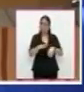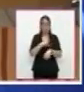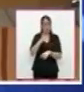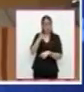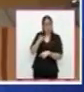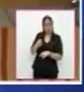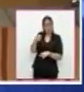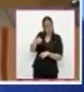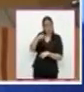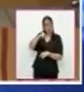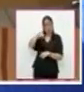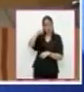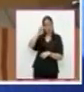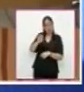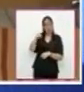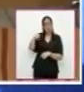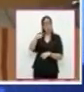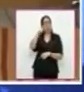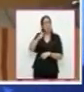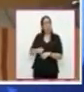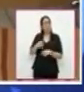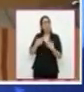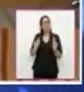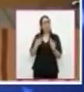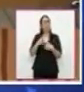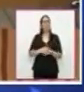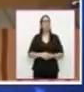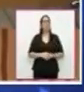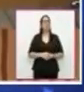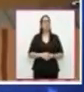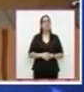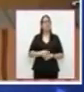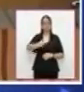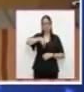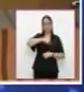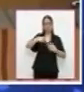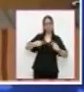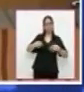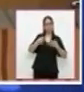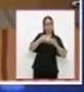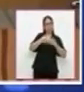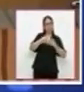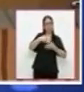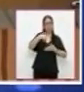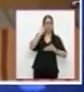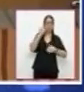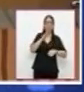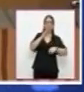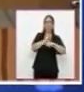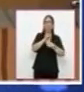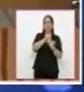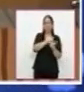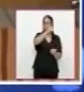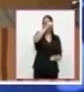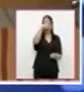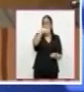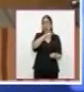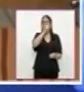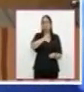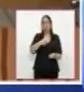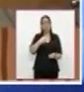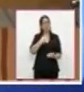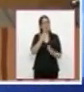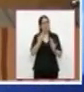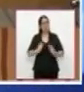que hay leyes y que hay un proceso electoral que está regido por una normatividad, creo que todos nos tenemos que ajustar a las reglas del juego. Nosotros sin